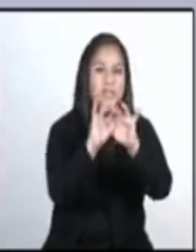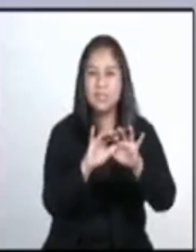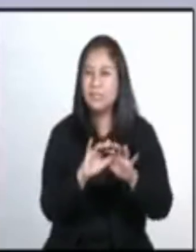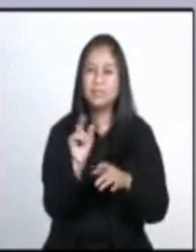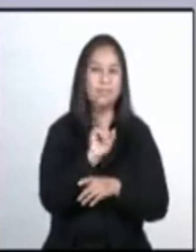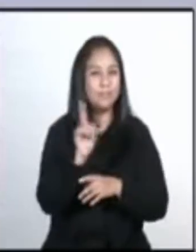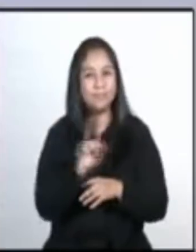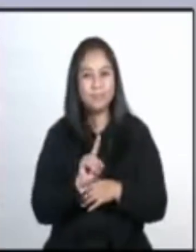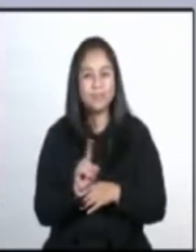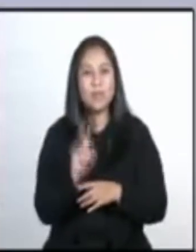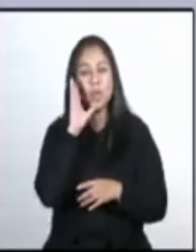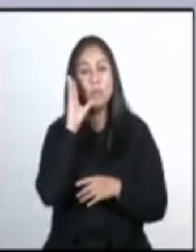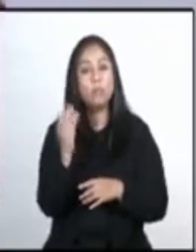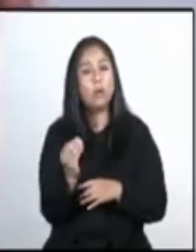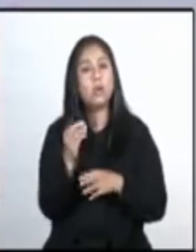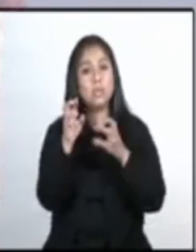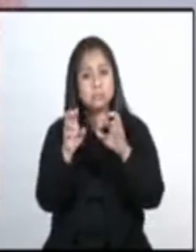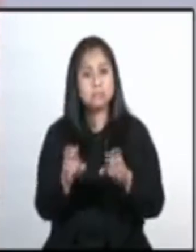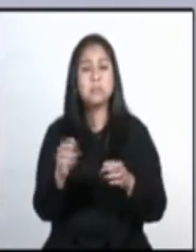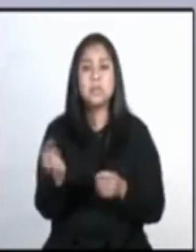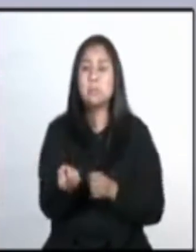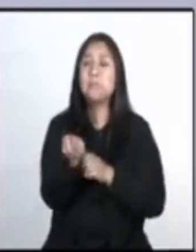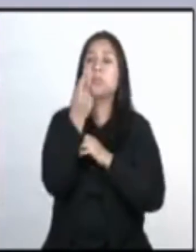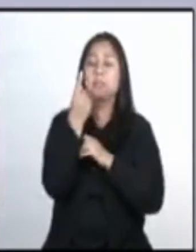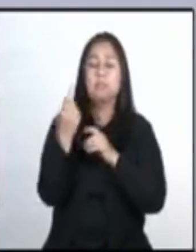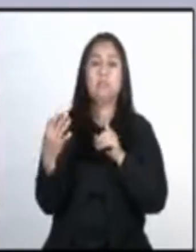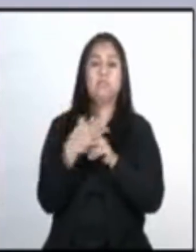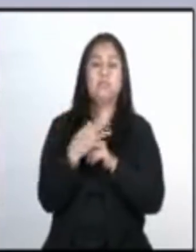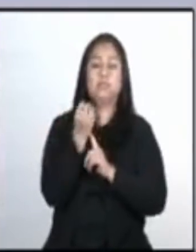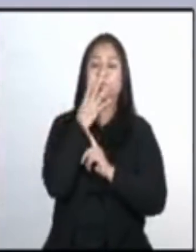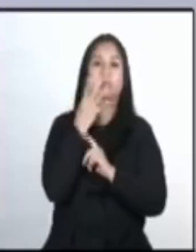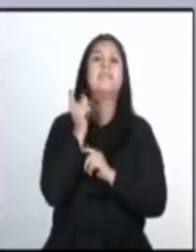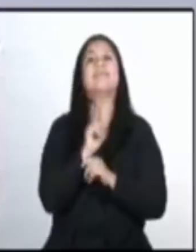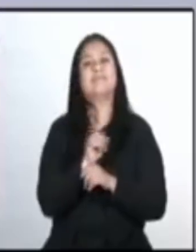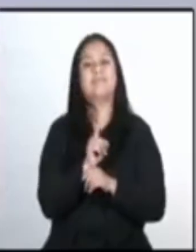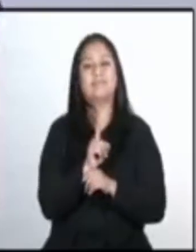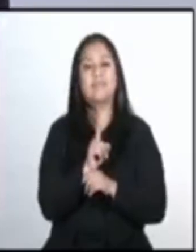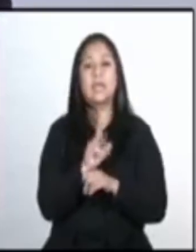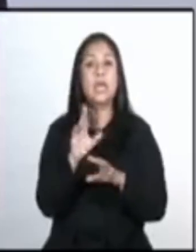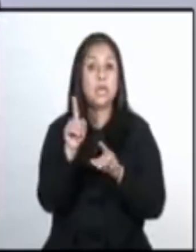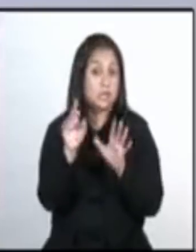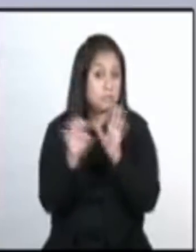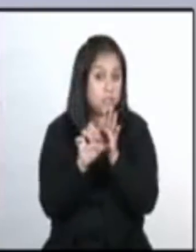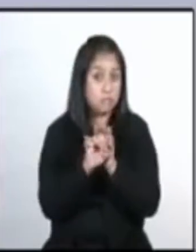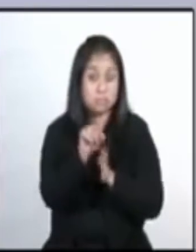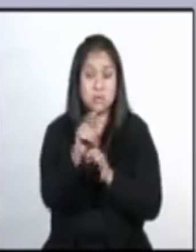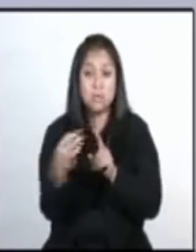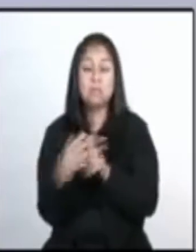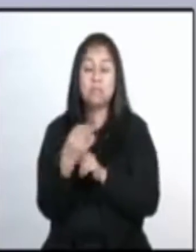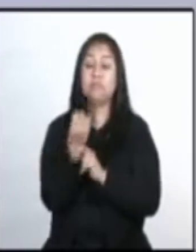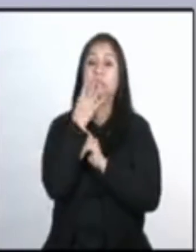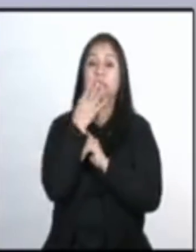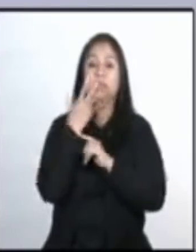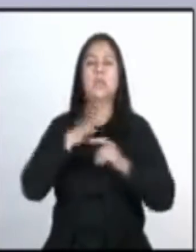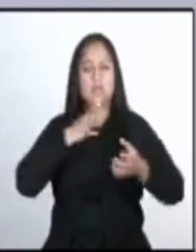personas para que sus posibilidades de estar infectado sean las menores. Y si se infecta, si llega a tener